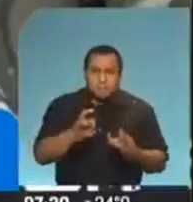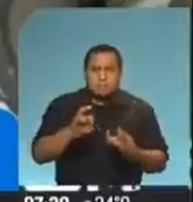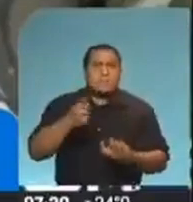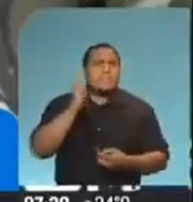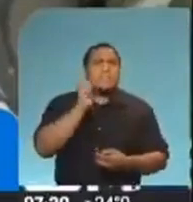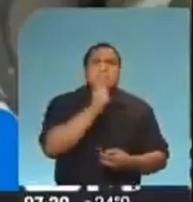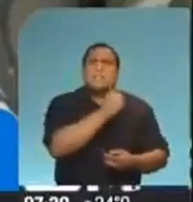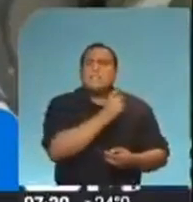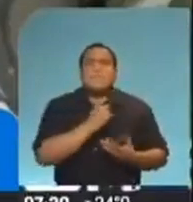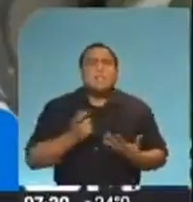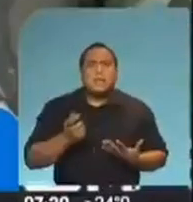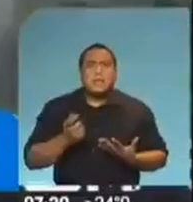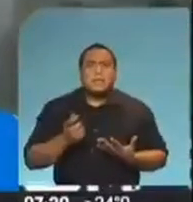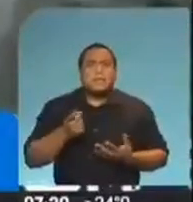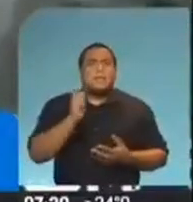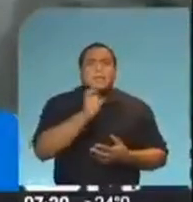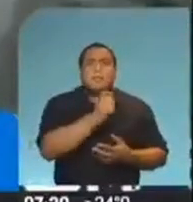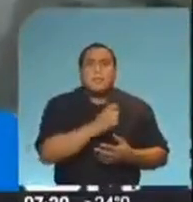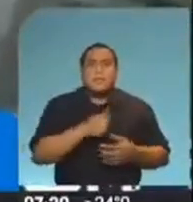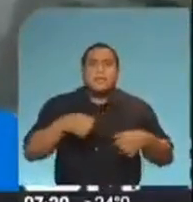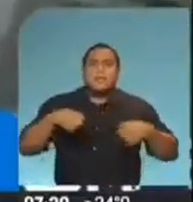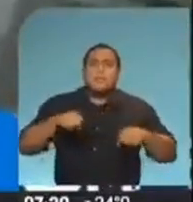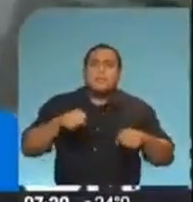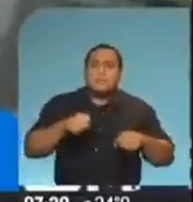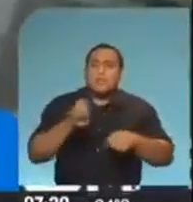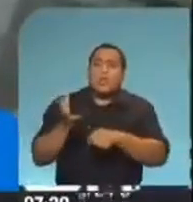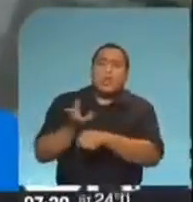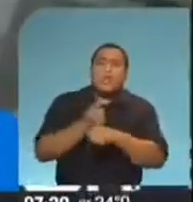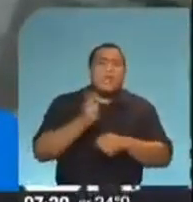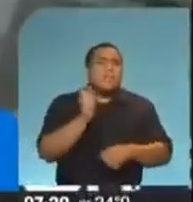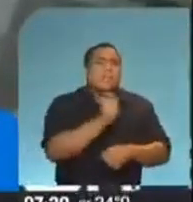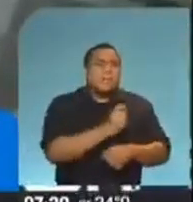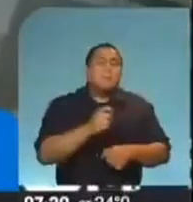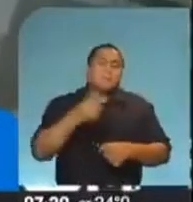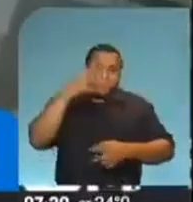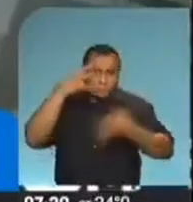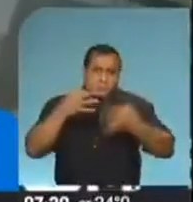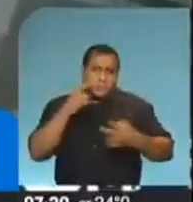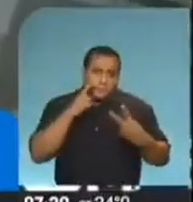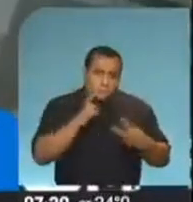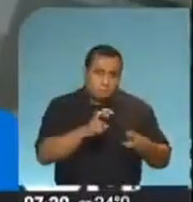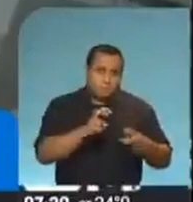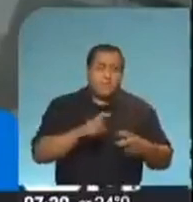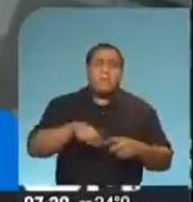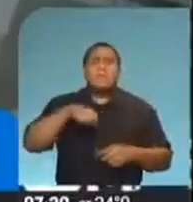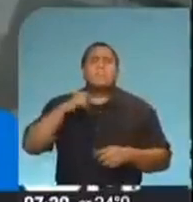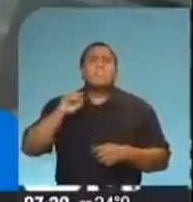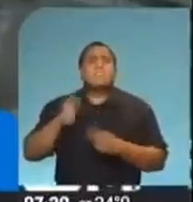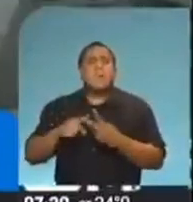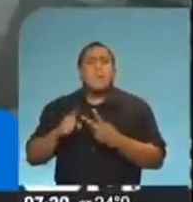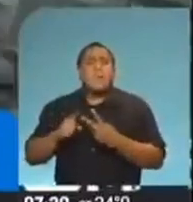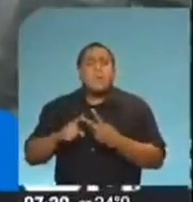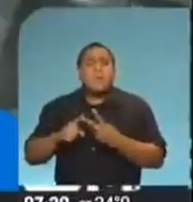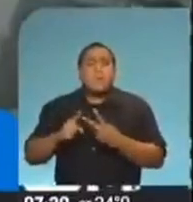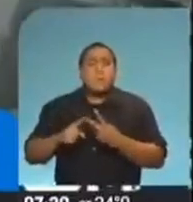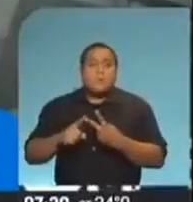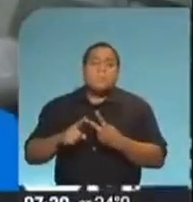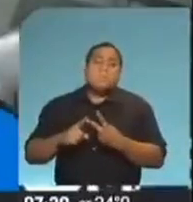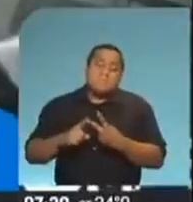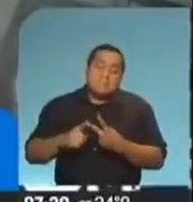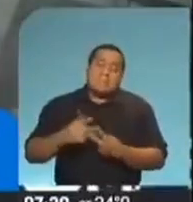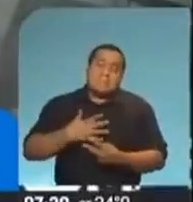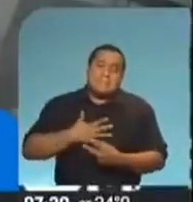son efectivamente los motochorros que le roban. Y luego este segundo incidente, que es el que lamentablemente